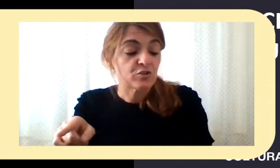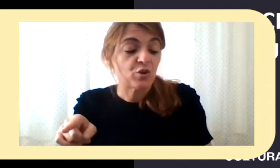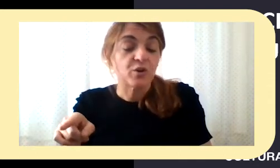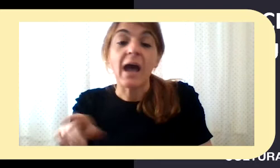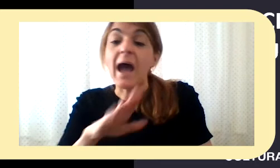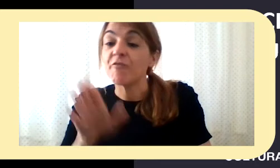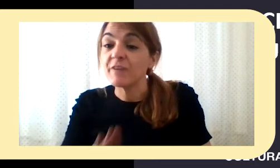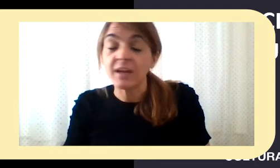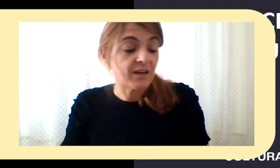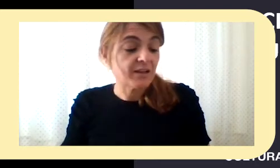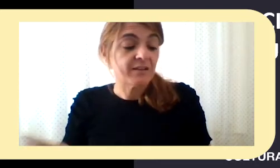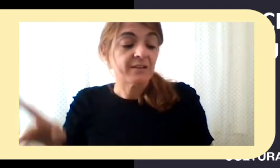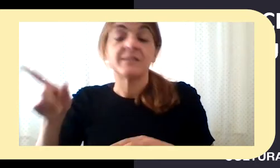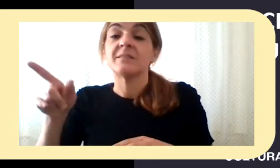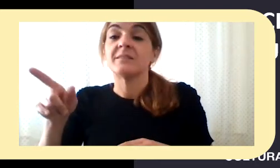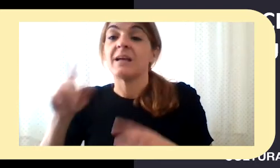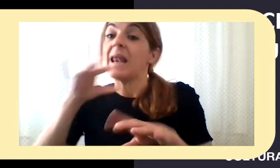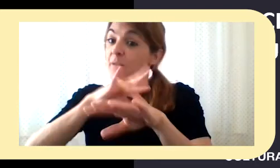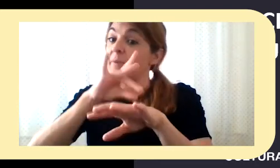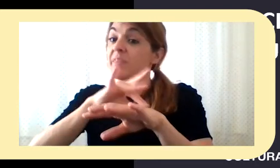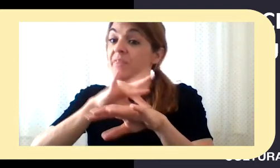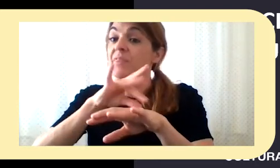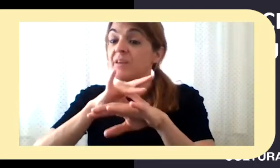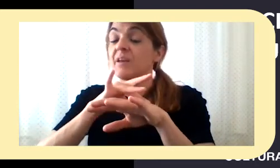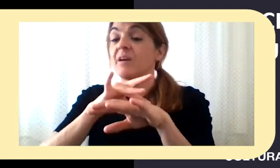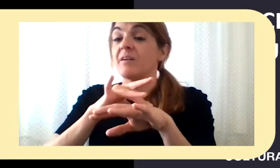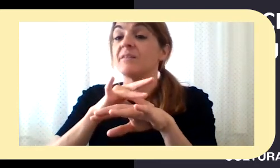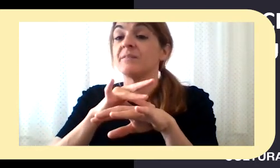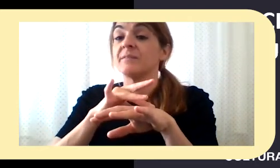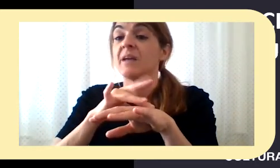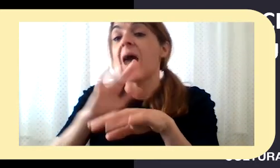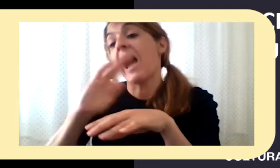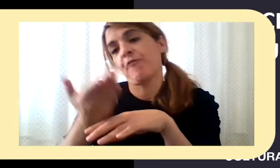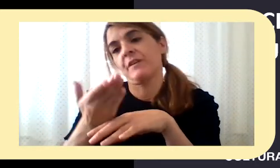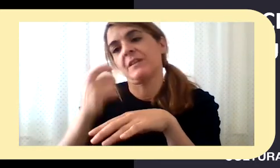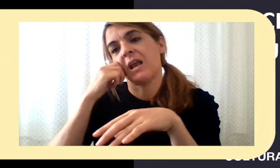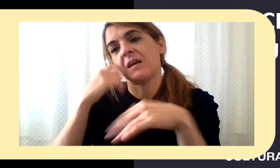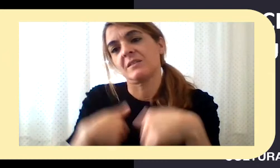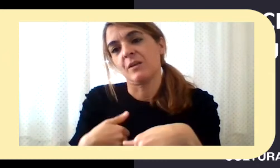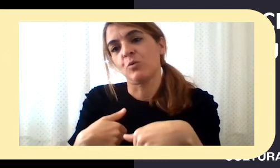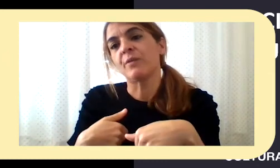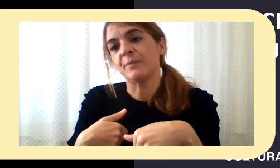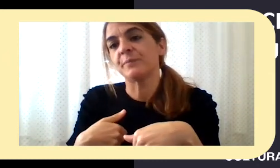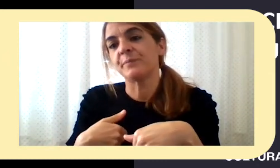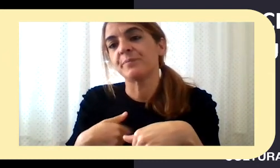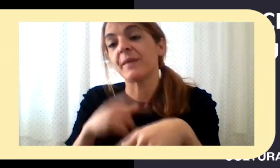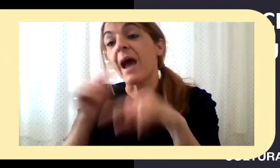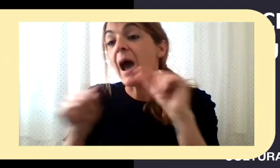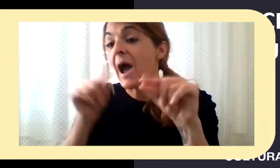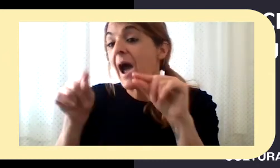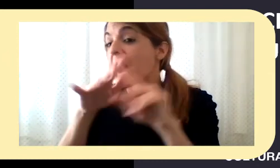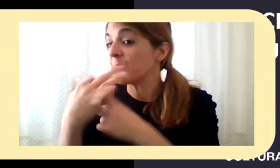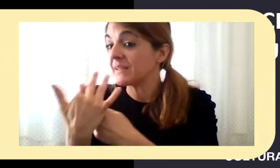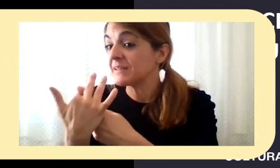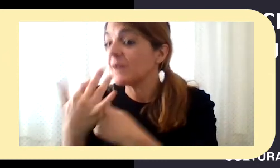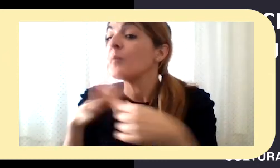de la medicina que nos está condicionando mucho, porque esto está afectando la salud ambiental, pero que también podríamos